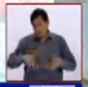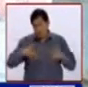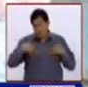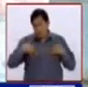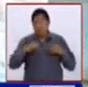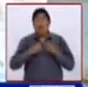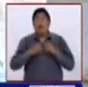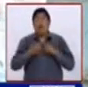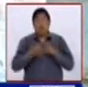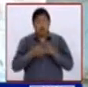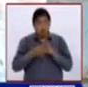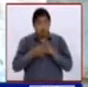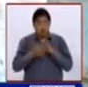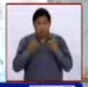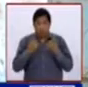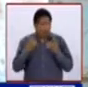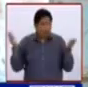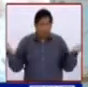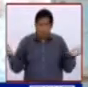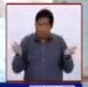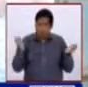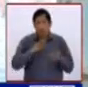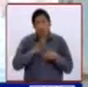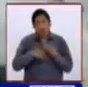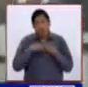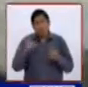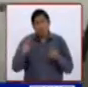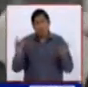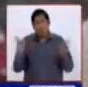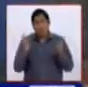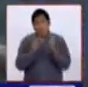amigos se han unido y quieren hacer todo para encontrarla.